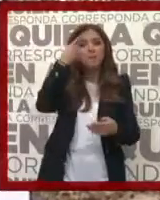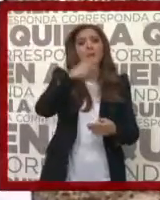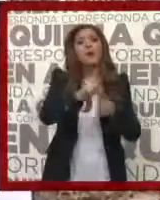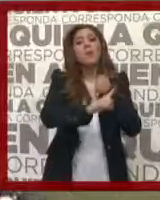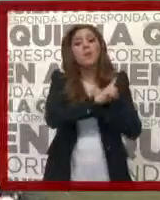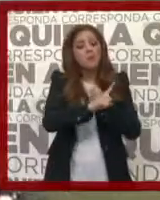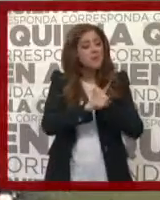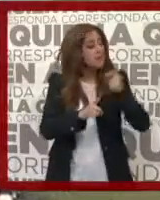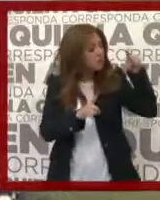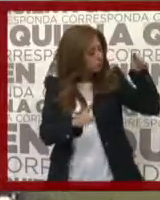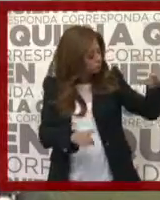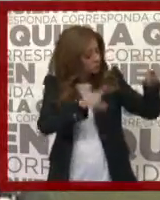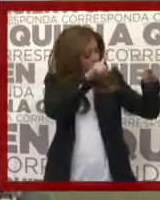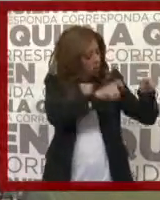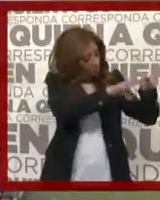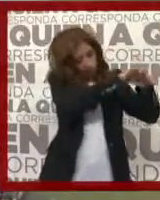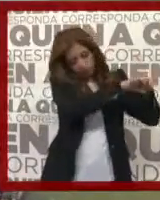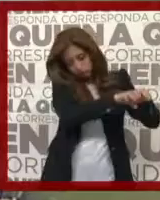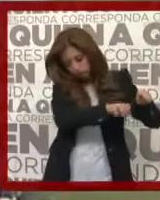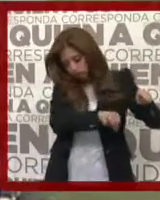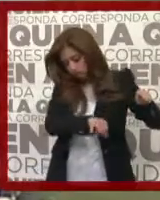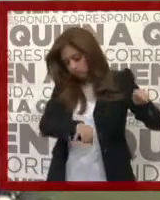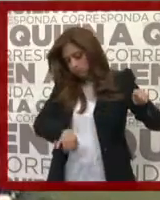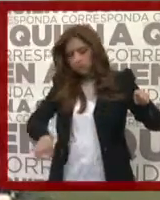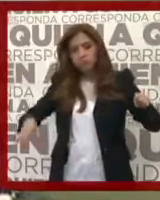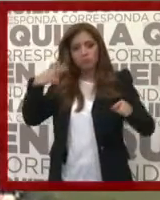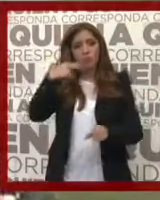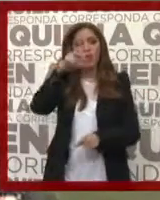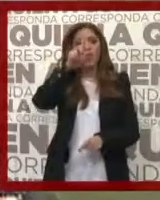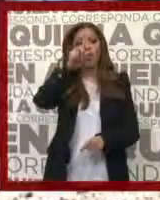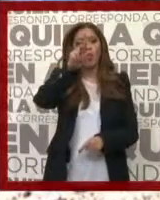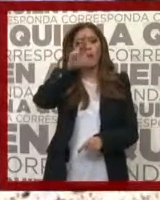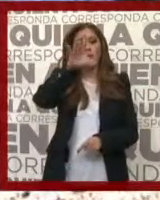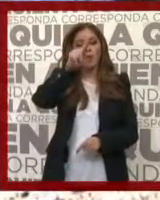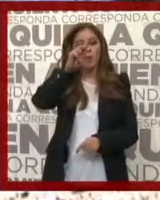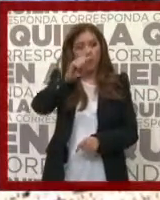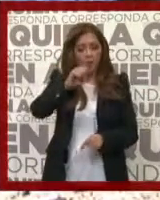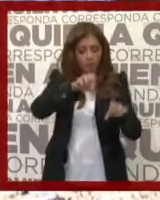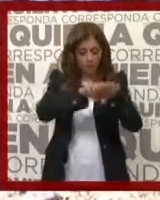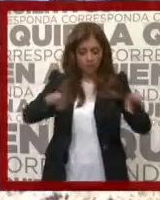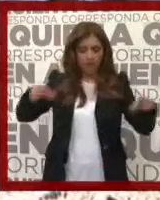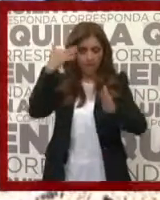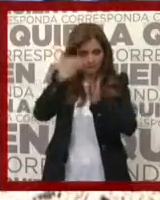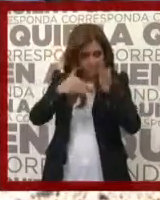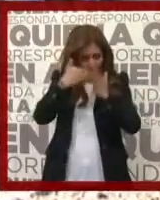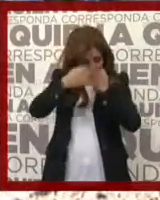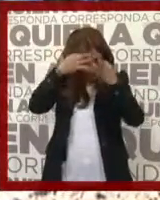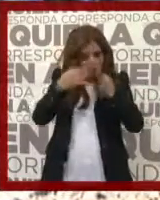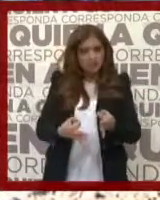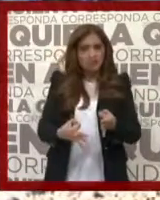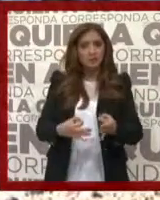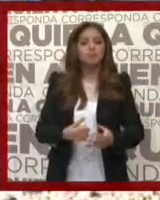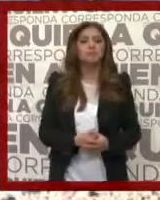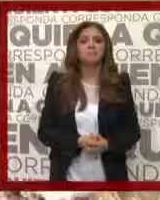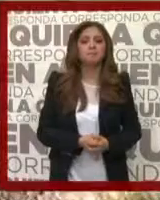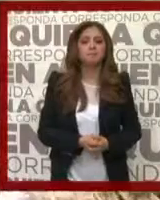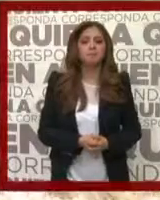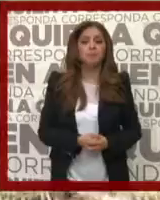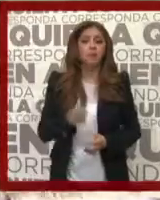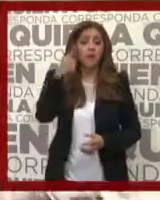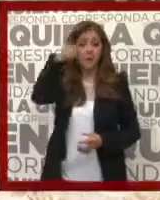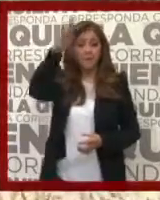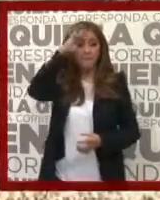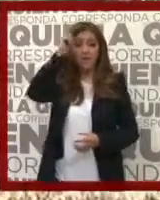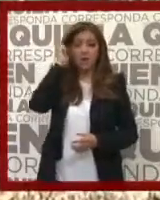problema, que es de todo, los ductos del desagüe, que no nada más es venir y destapar